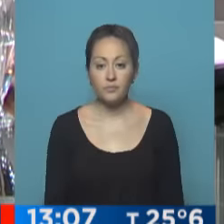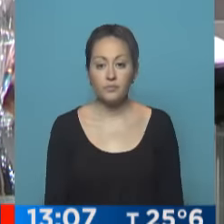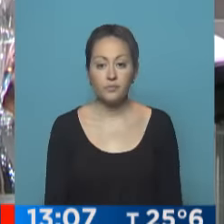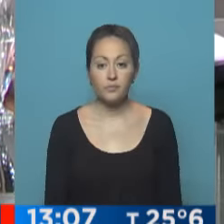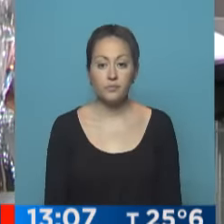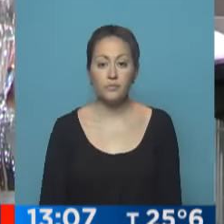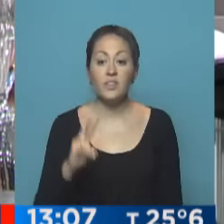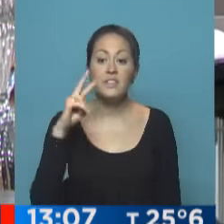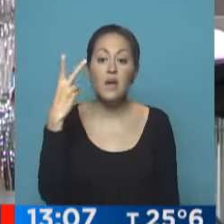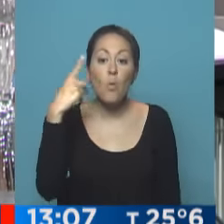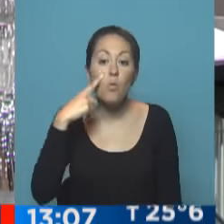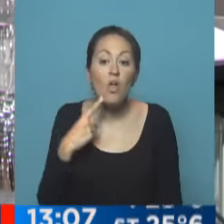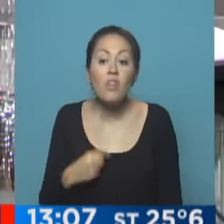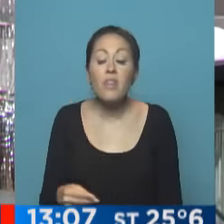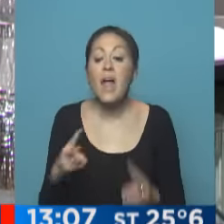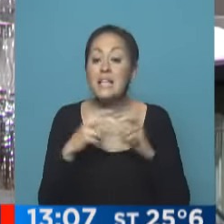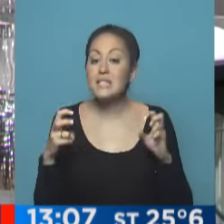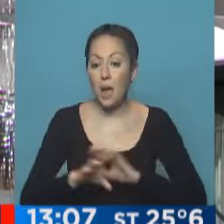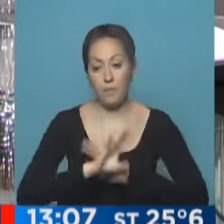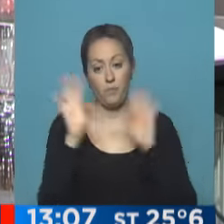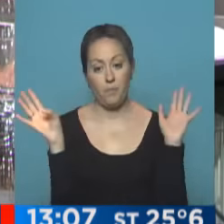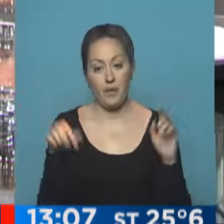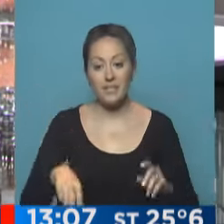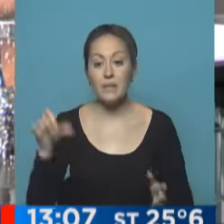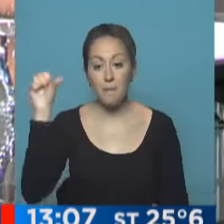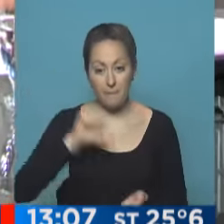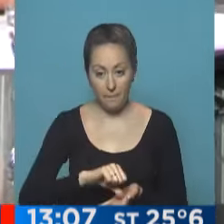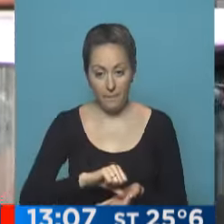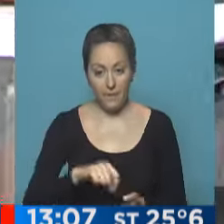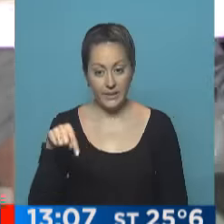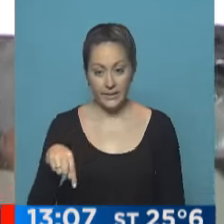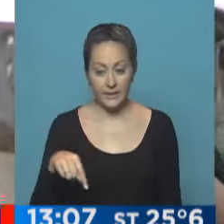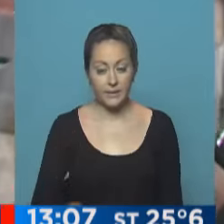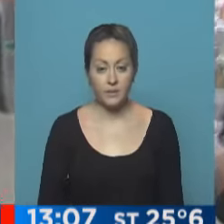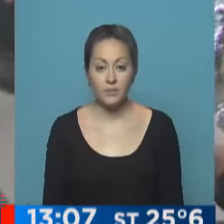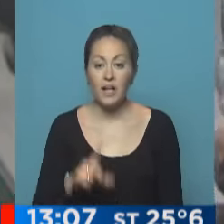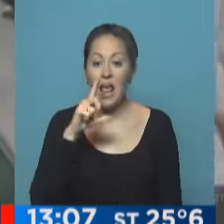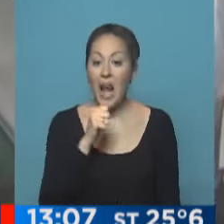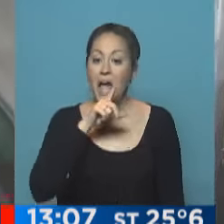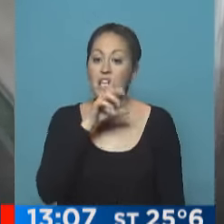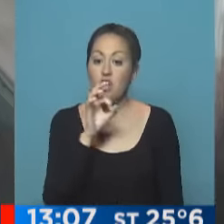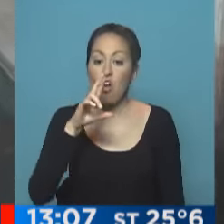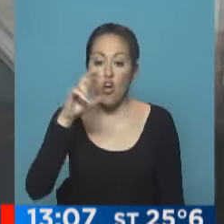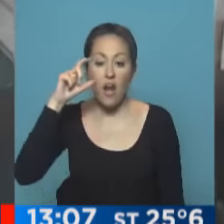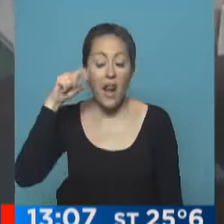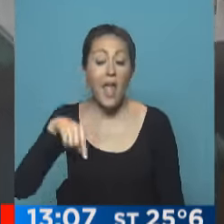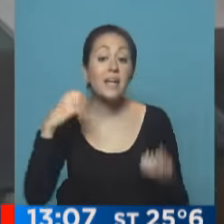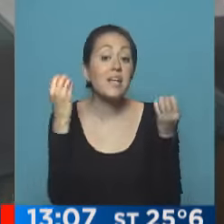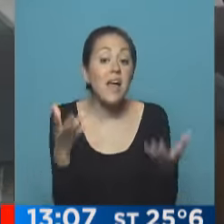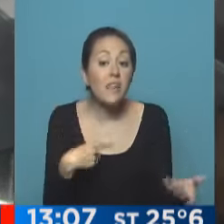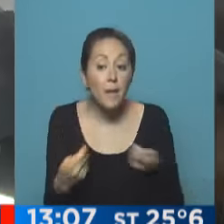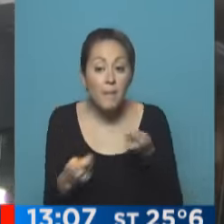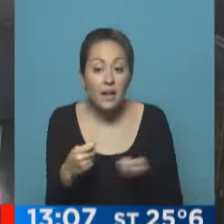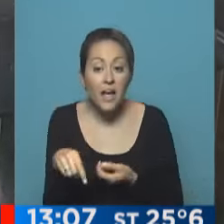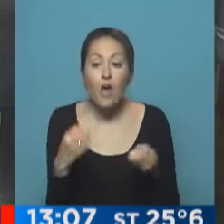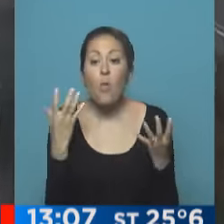segundo día luego de la liberación del dólar en nuestro país estamos con Raúl de la Torre para analizar este segundo día bueno Cómo abrió hoy el mercado Raúl buenas